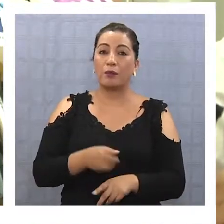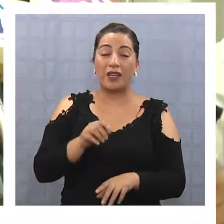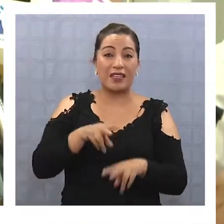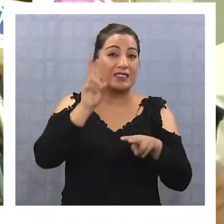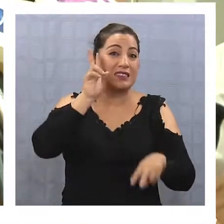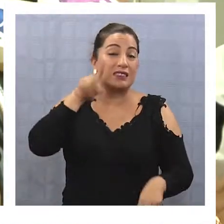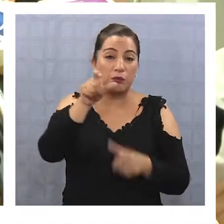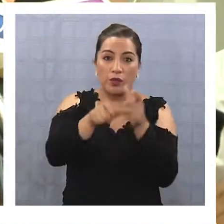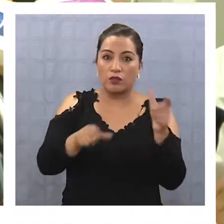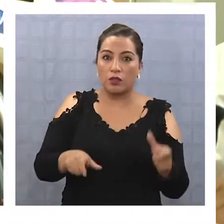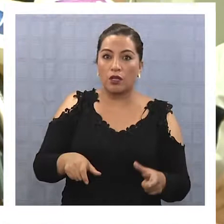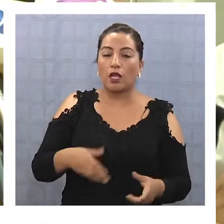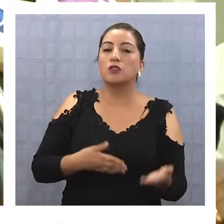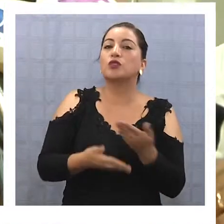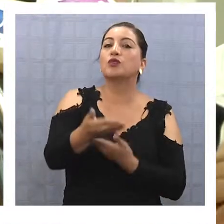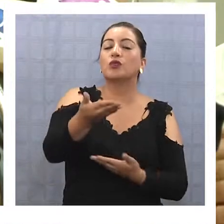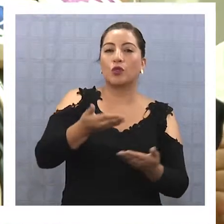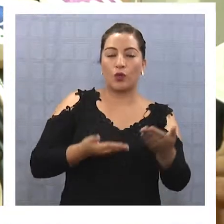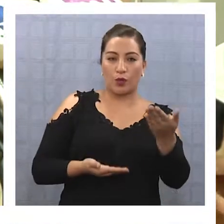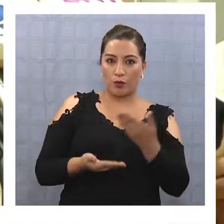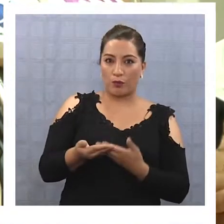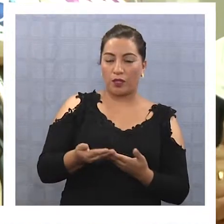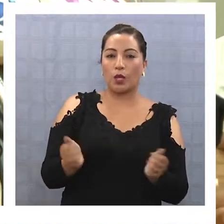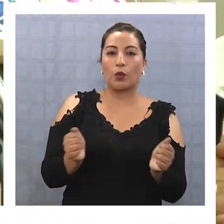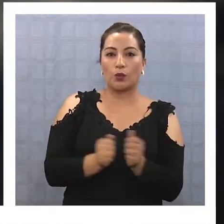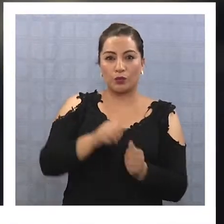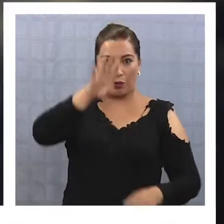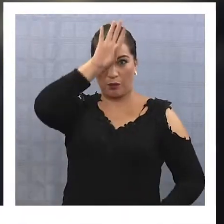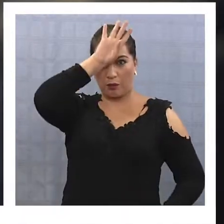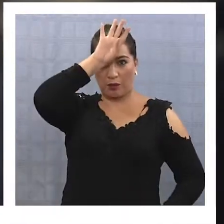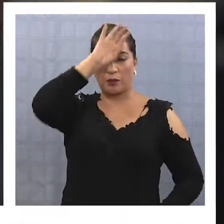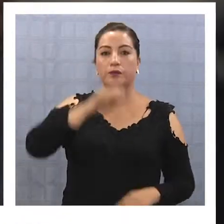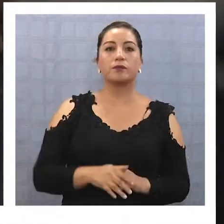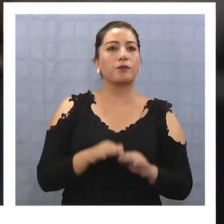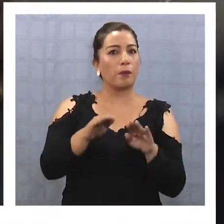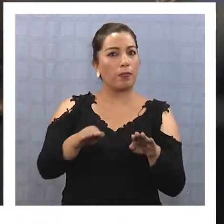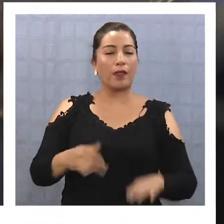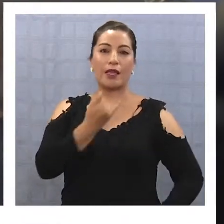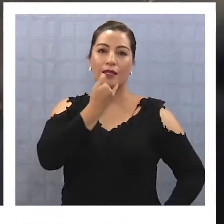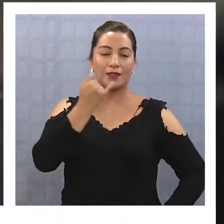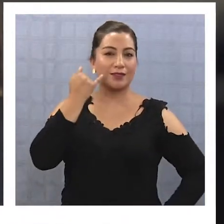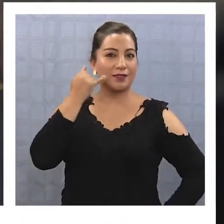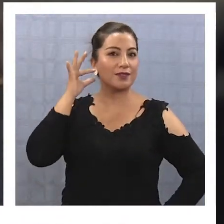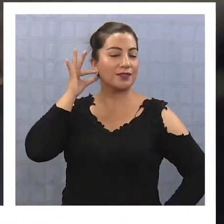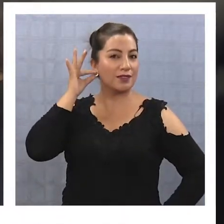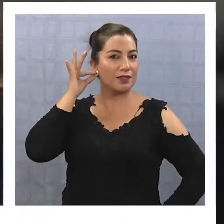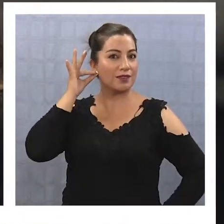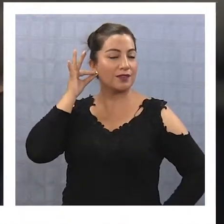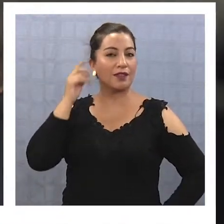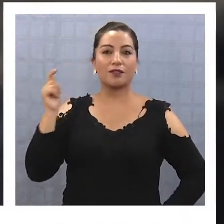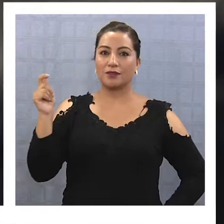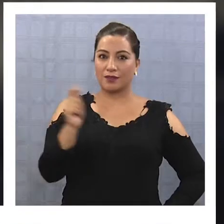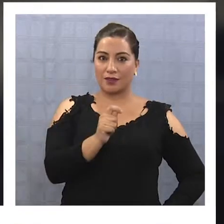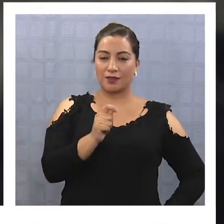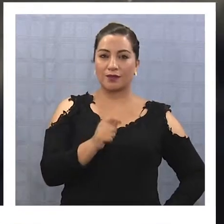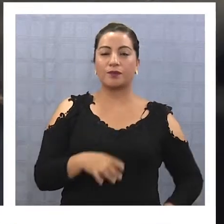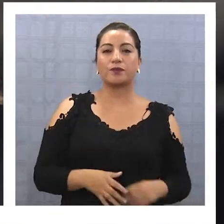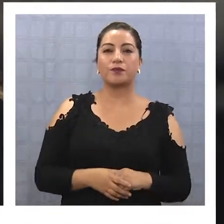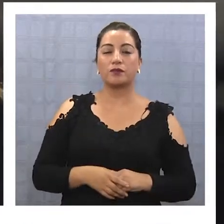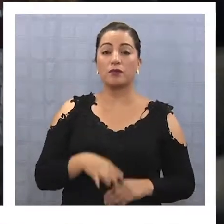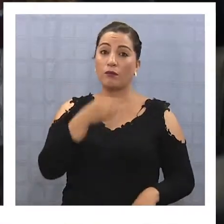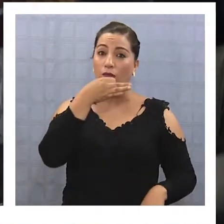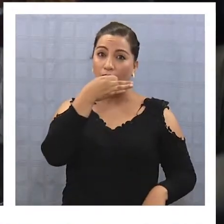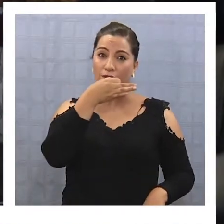quede sin la posibilidad de compartir la Eucaristía con el Papa Francisco. Por su parte, la intendente regional de Tarapacá, Claudia Rojas,